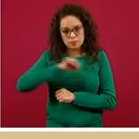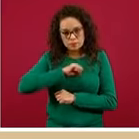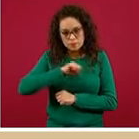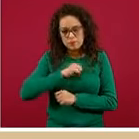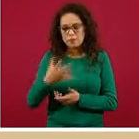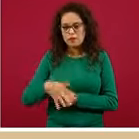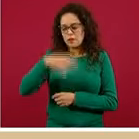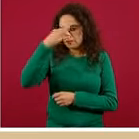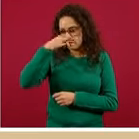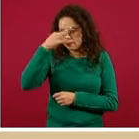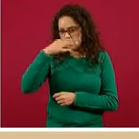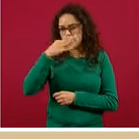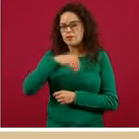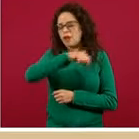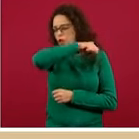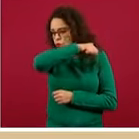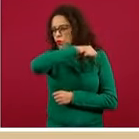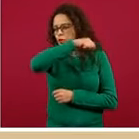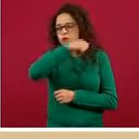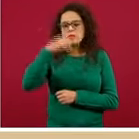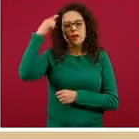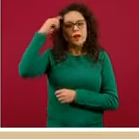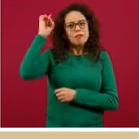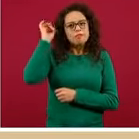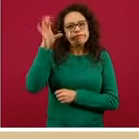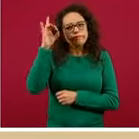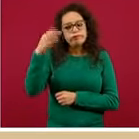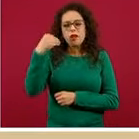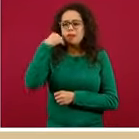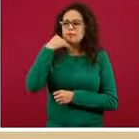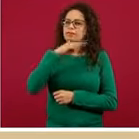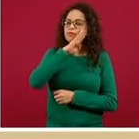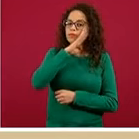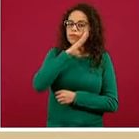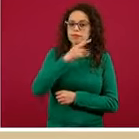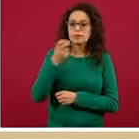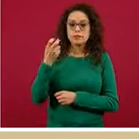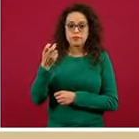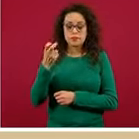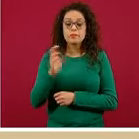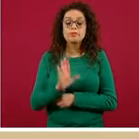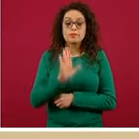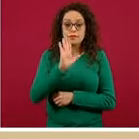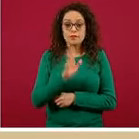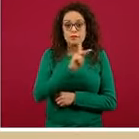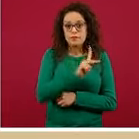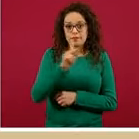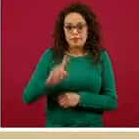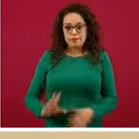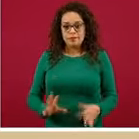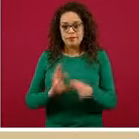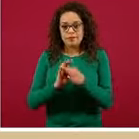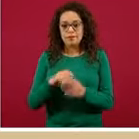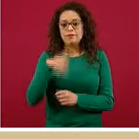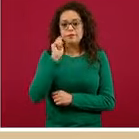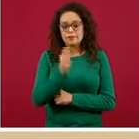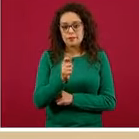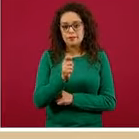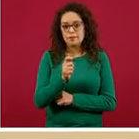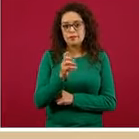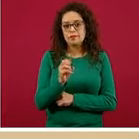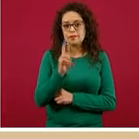de cabeza, fiebre, malestar general, los signos y síntomas que comúnmente se asocian a las infecciones